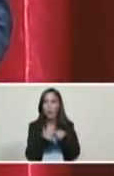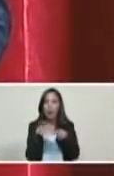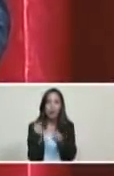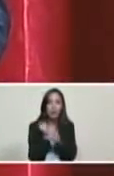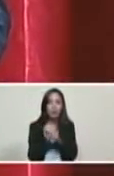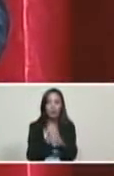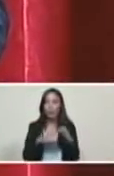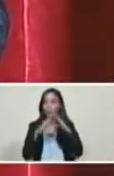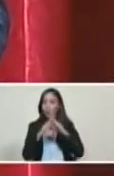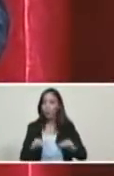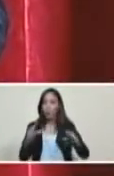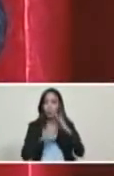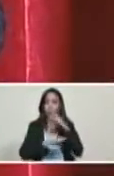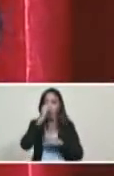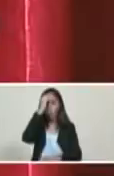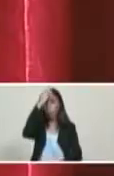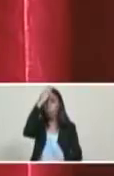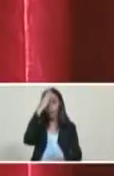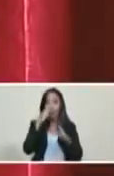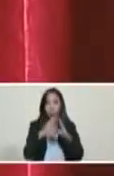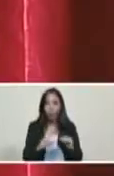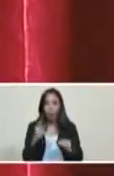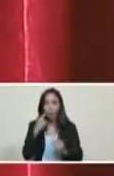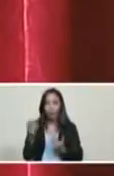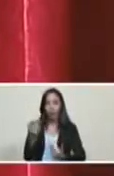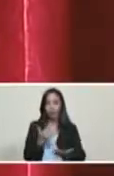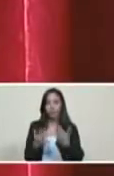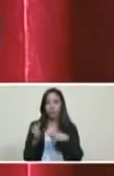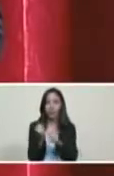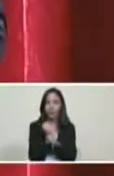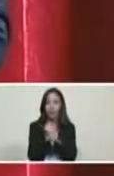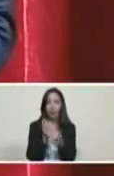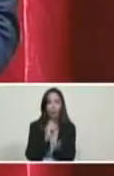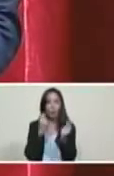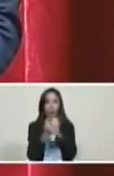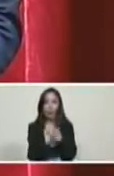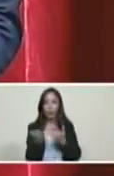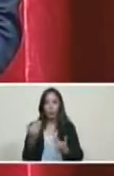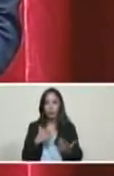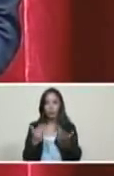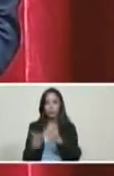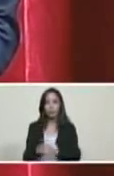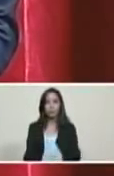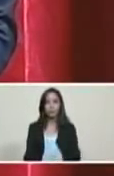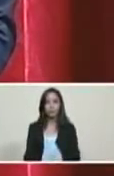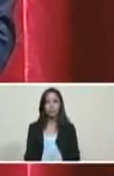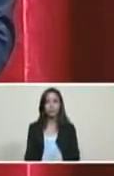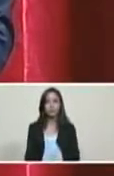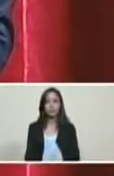Todo lo que sea conocimiento para la acción transformadora.